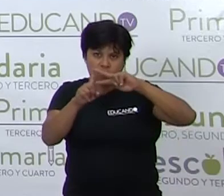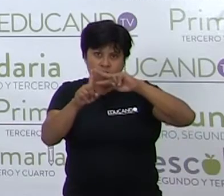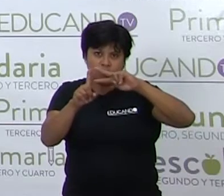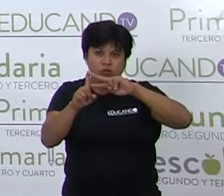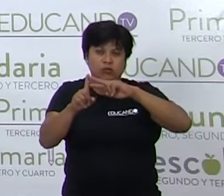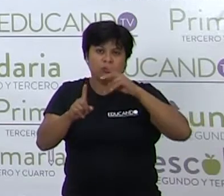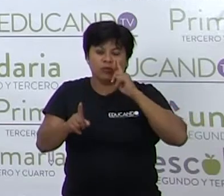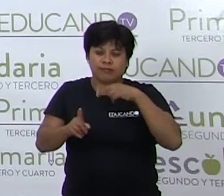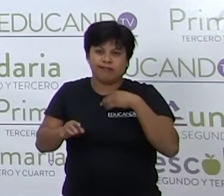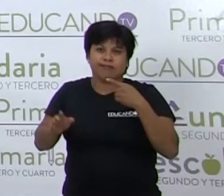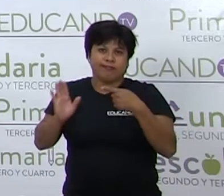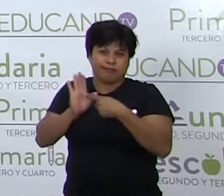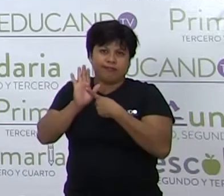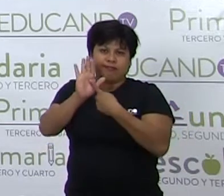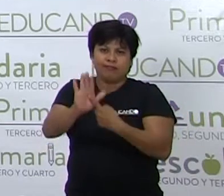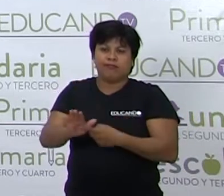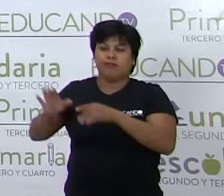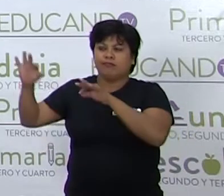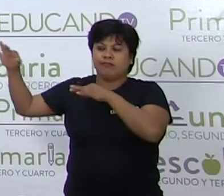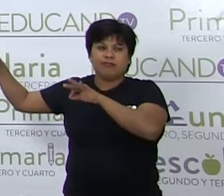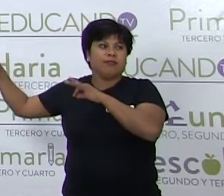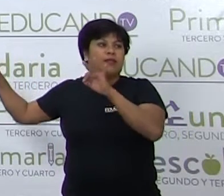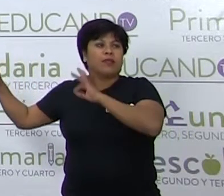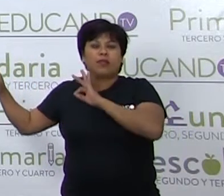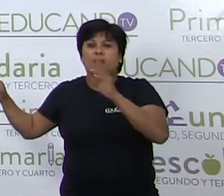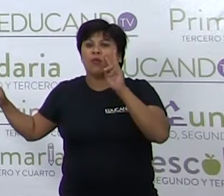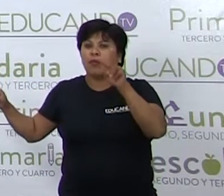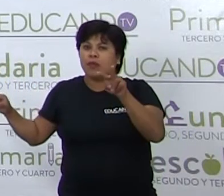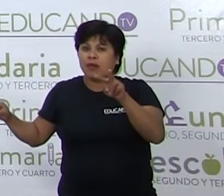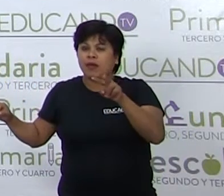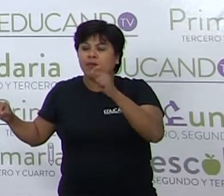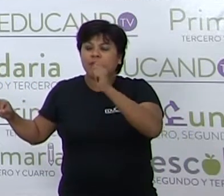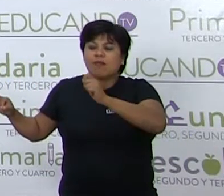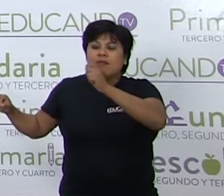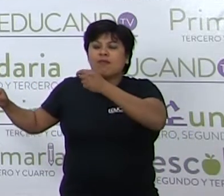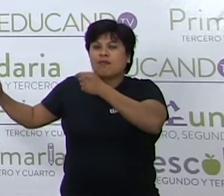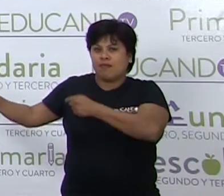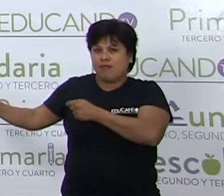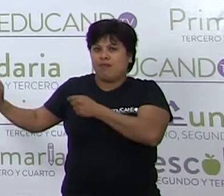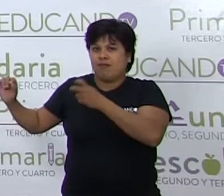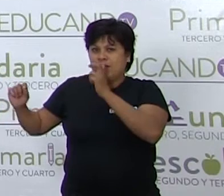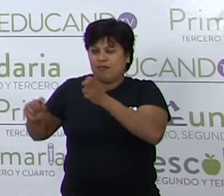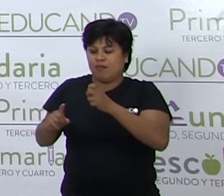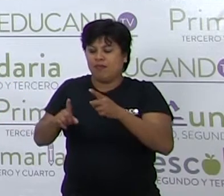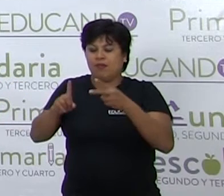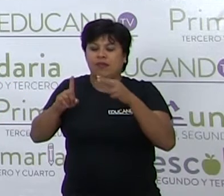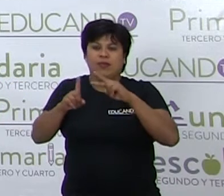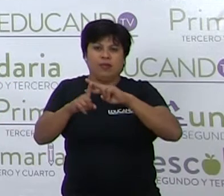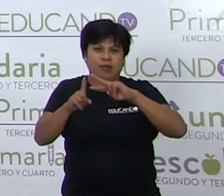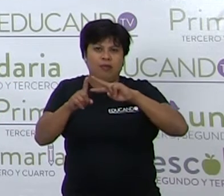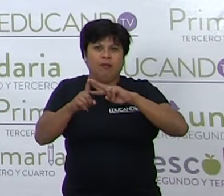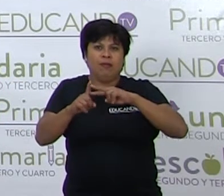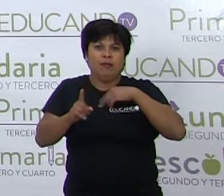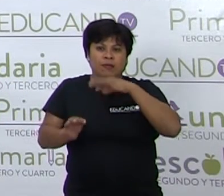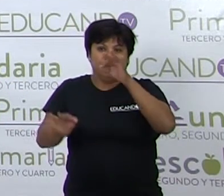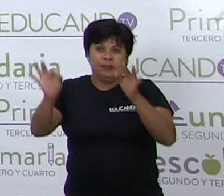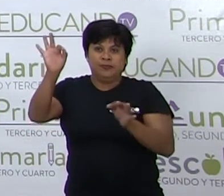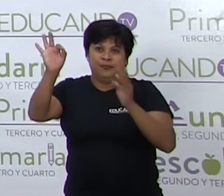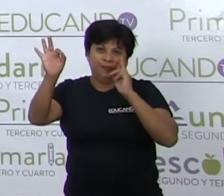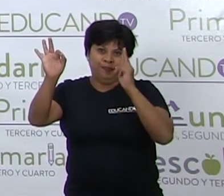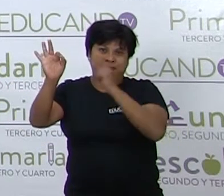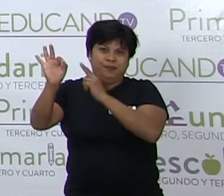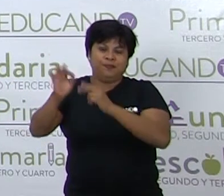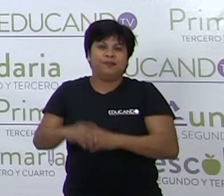y seguramente puedes identificar este triángulo de acá voy a ponerlo así